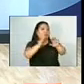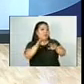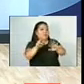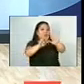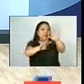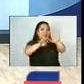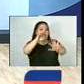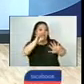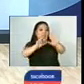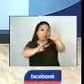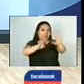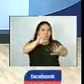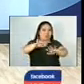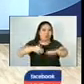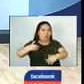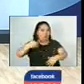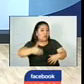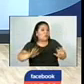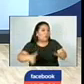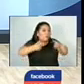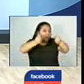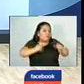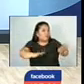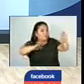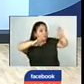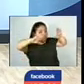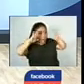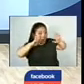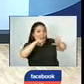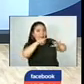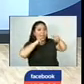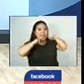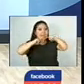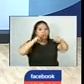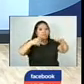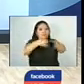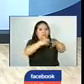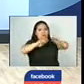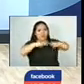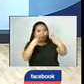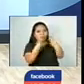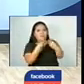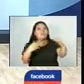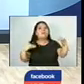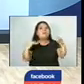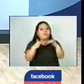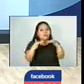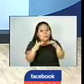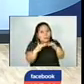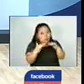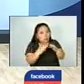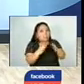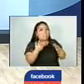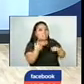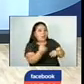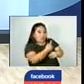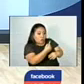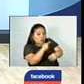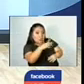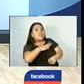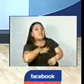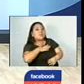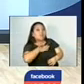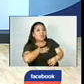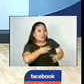años que pagarían por sus delitos los cabecillas de las pandillas y también el otro punto importante, que los capturados se van a